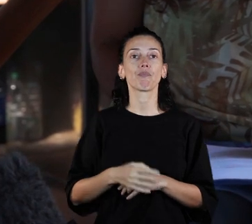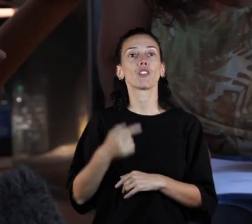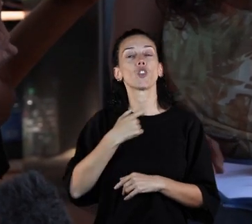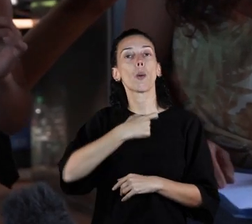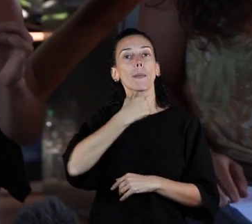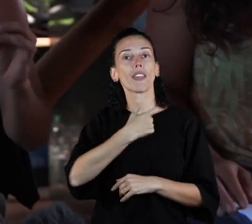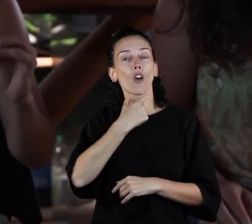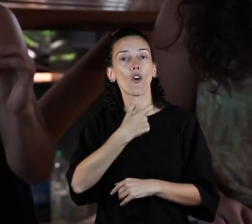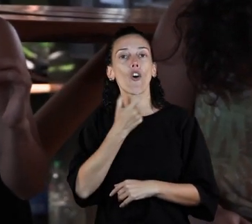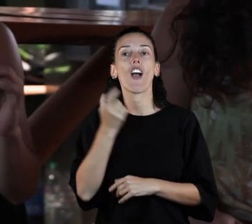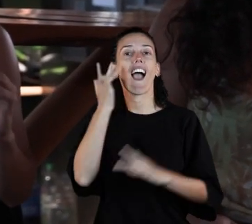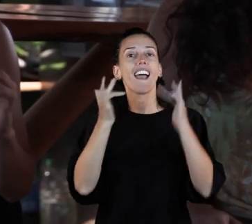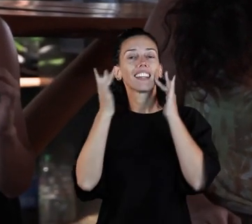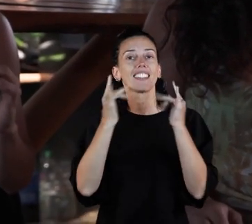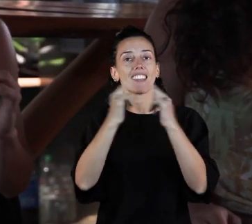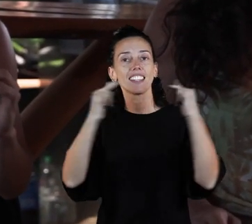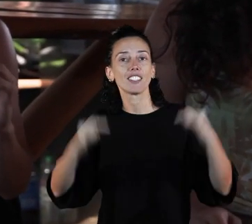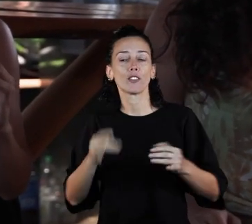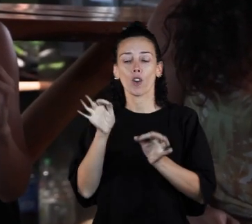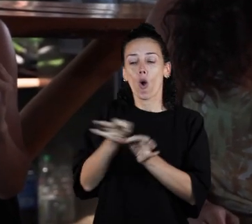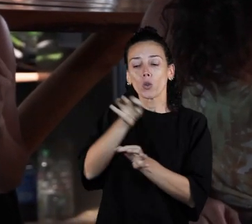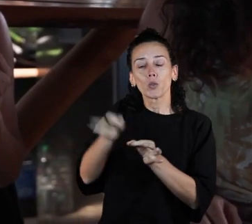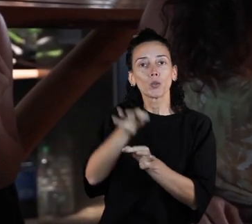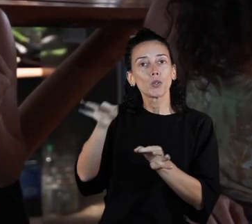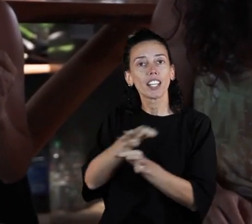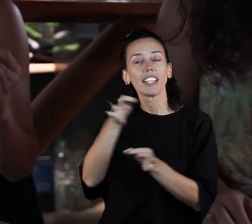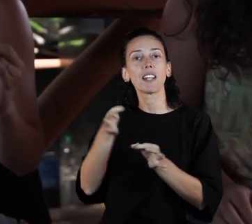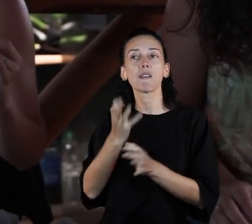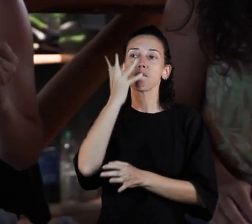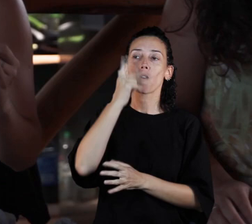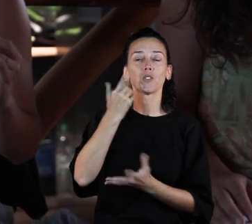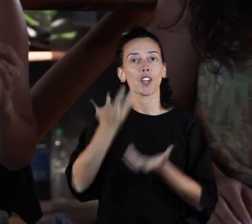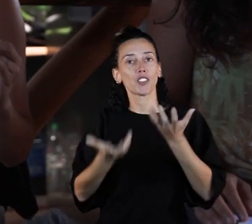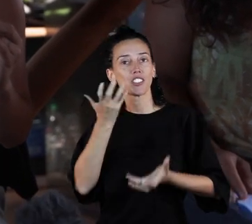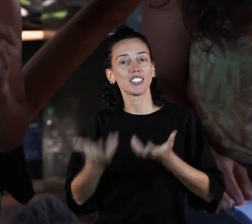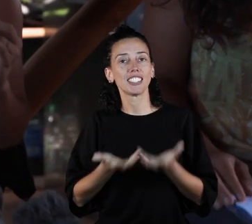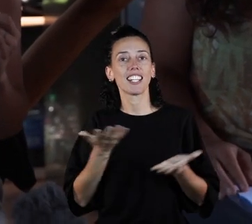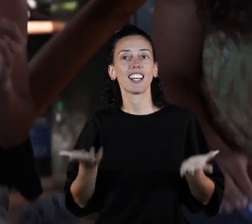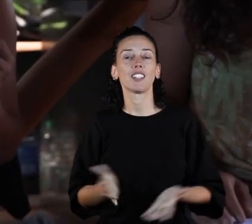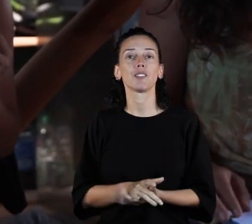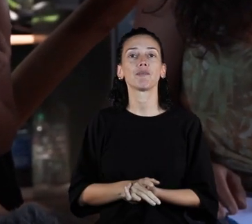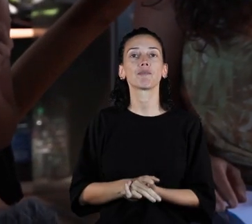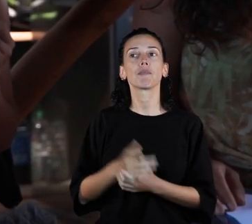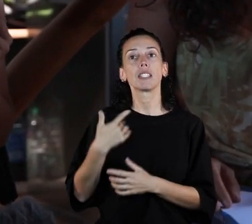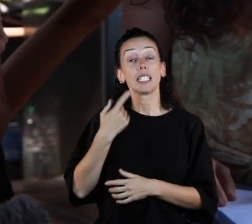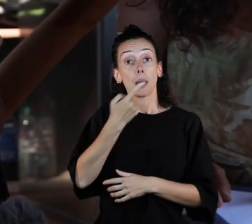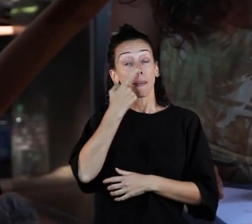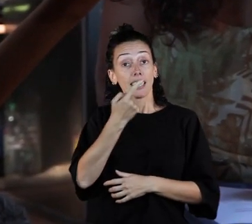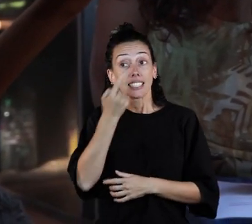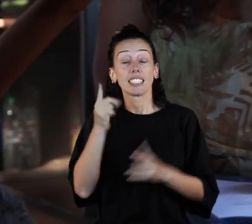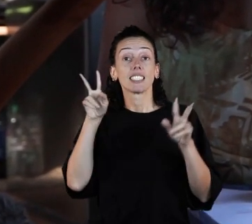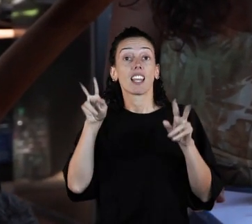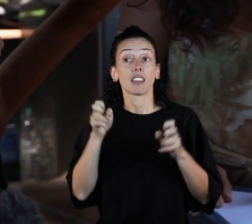soy psicopedagoga, artista de circo, costurera, me gusta cocinar. Y me interpela